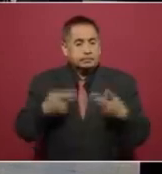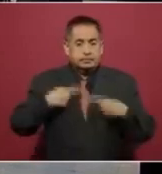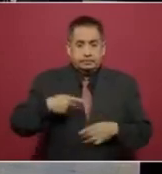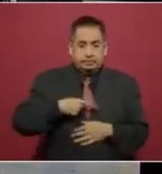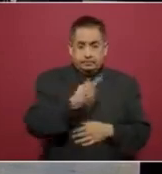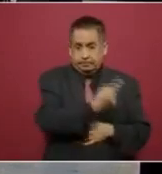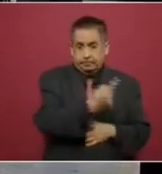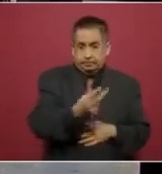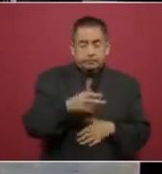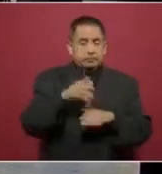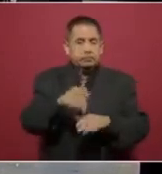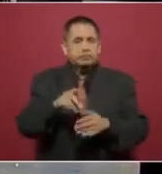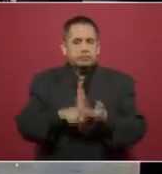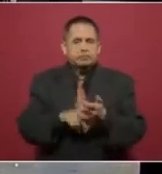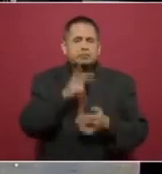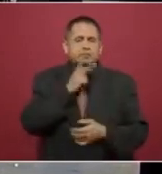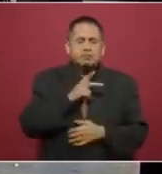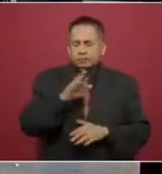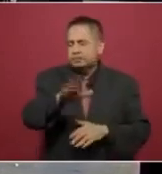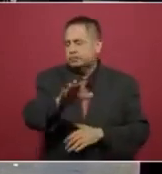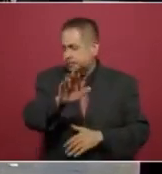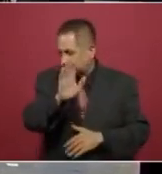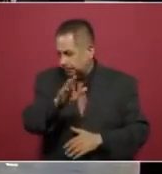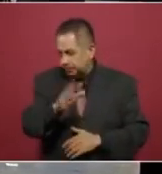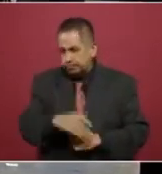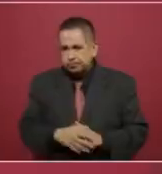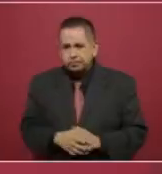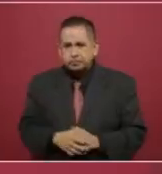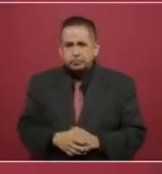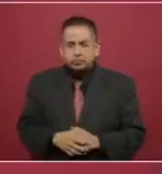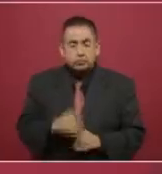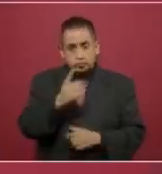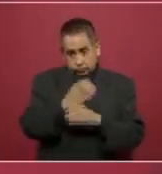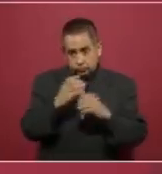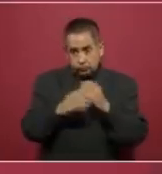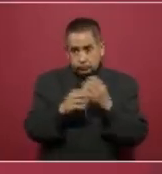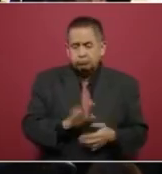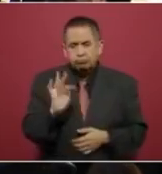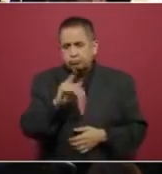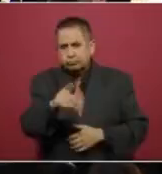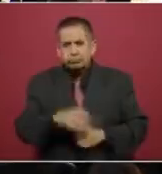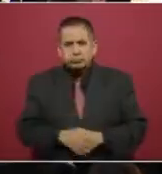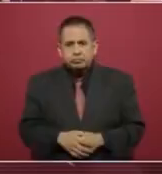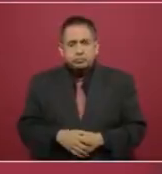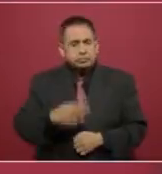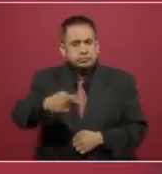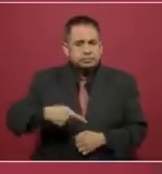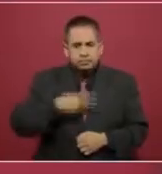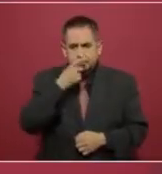en el proyecto del nuevo Aeropuerto Internacional de México, el presidente reiteró que sí los hubo. Que sí,